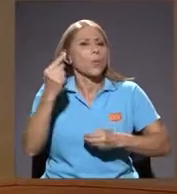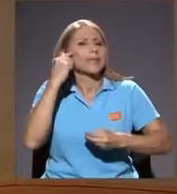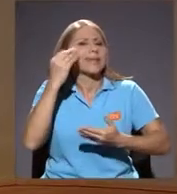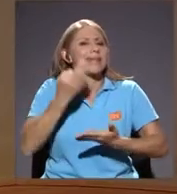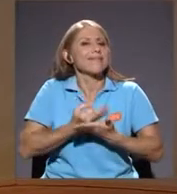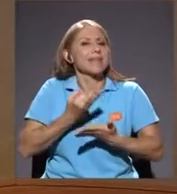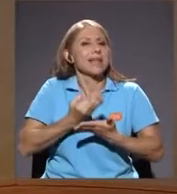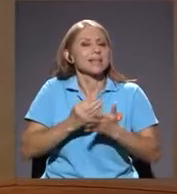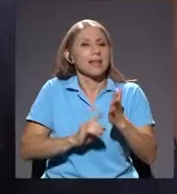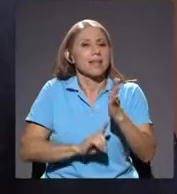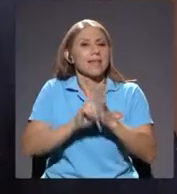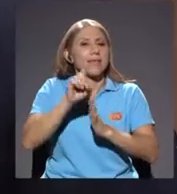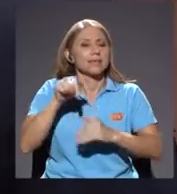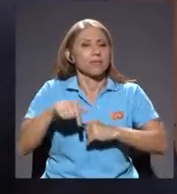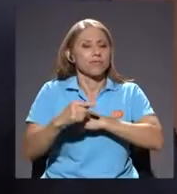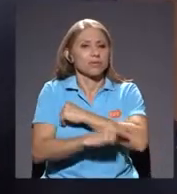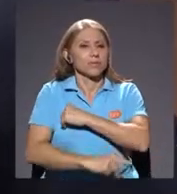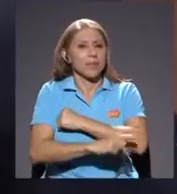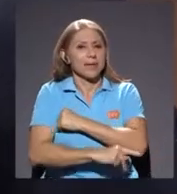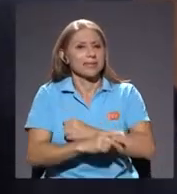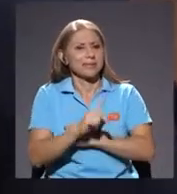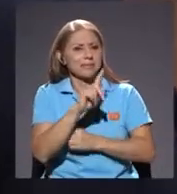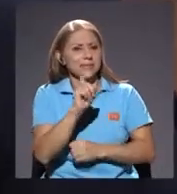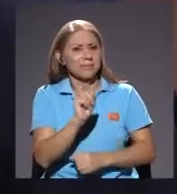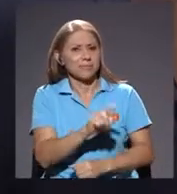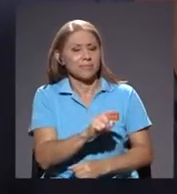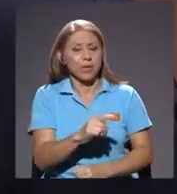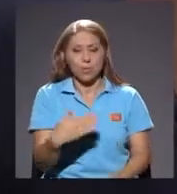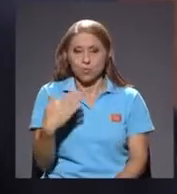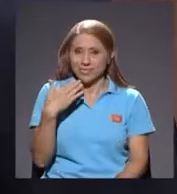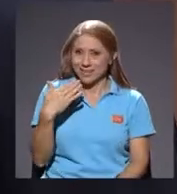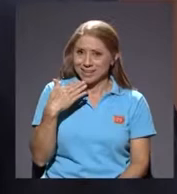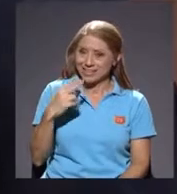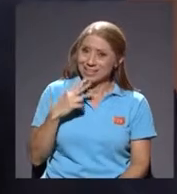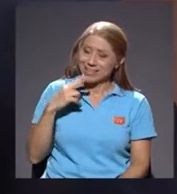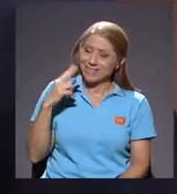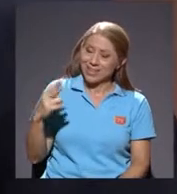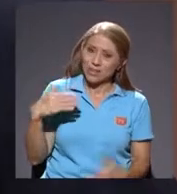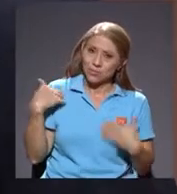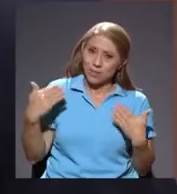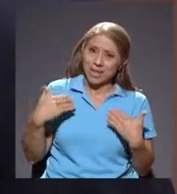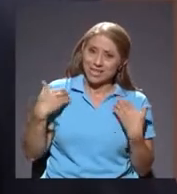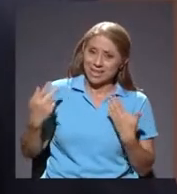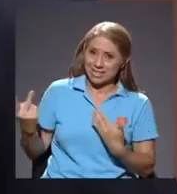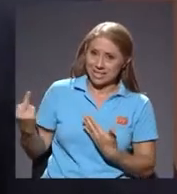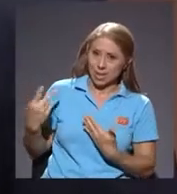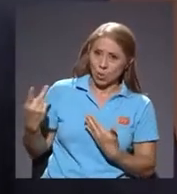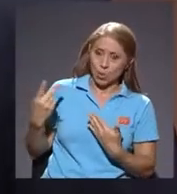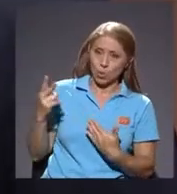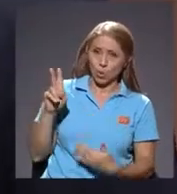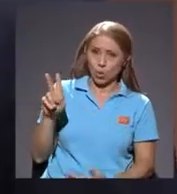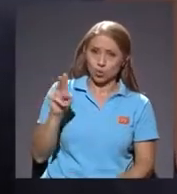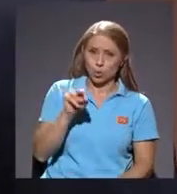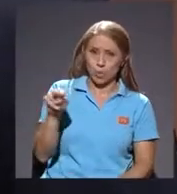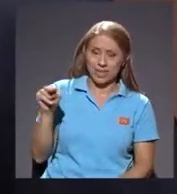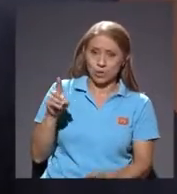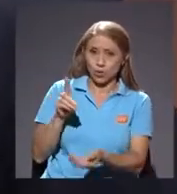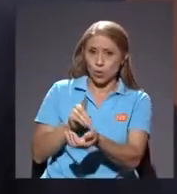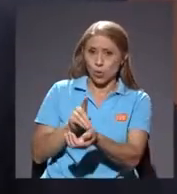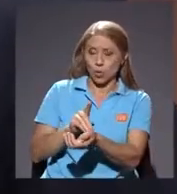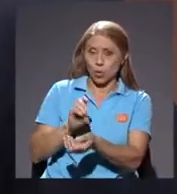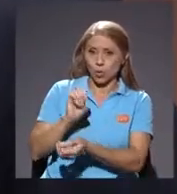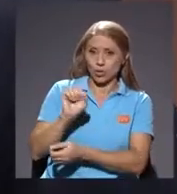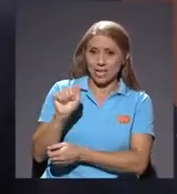de este país muy bien muchísimas gracias y un placer de verdad estar con los dos perros doctor salas